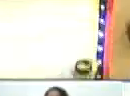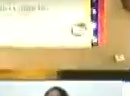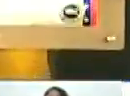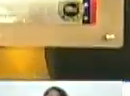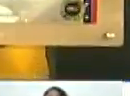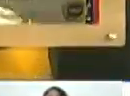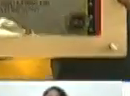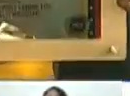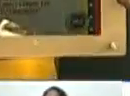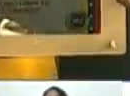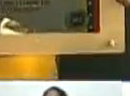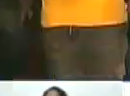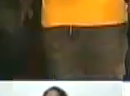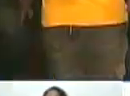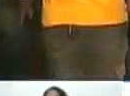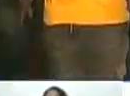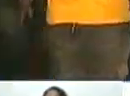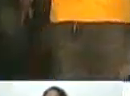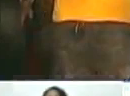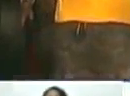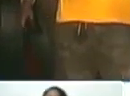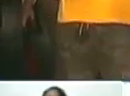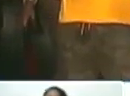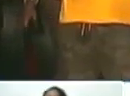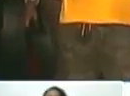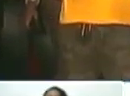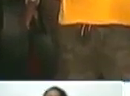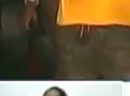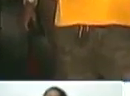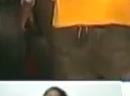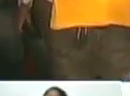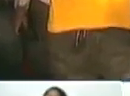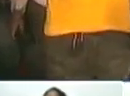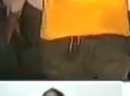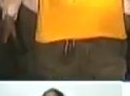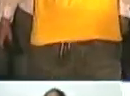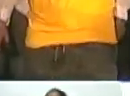Iris. Usted está más pelado que el hijo de Limber, compadre.